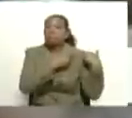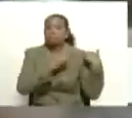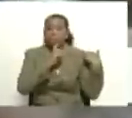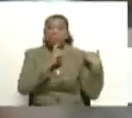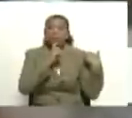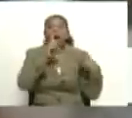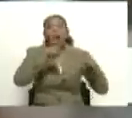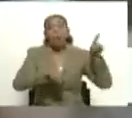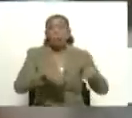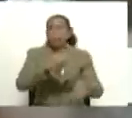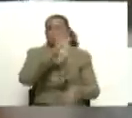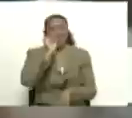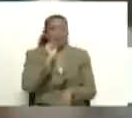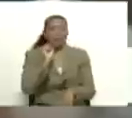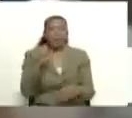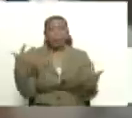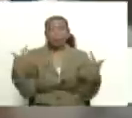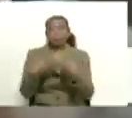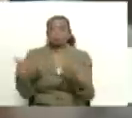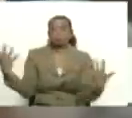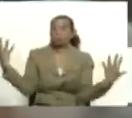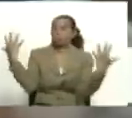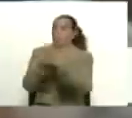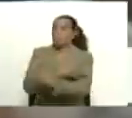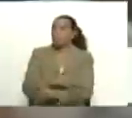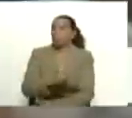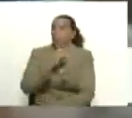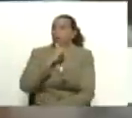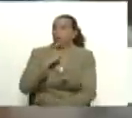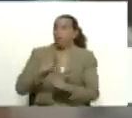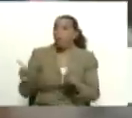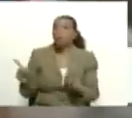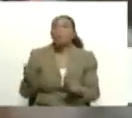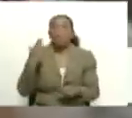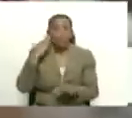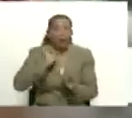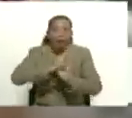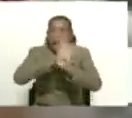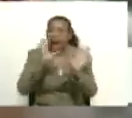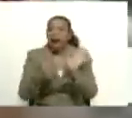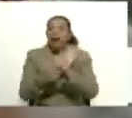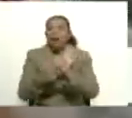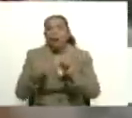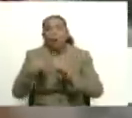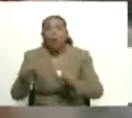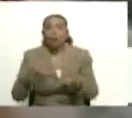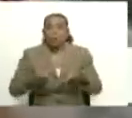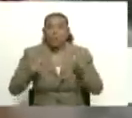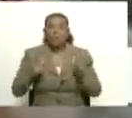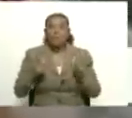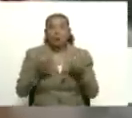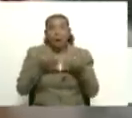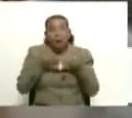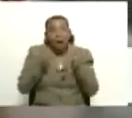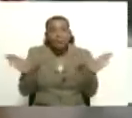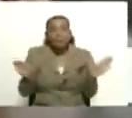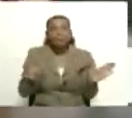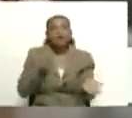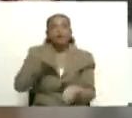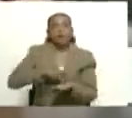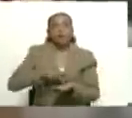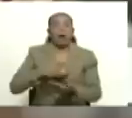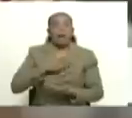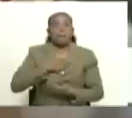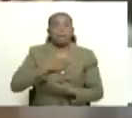incomprendidos para muchos y polémicos para otros, pero que obviamente nos permitía abrirle una válvula de